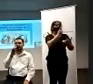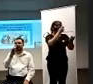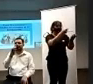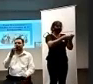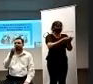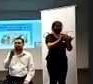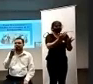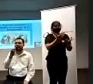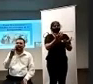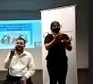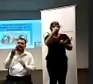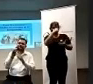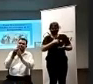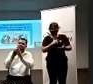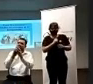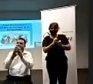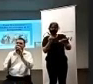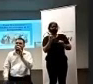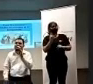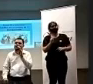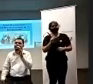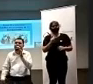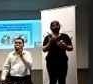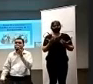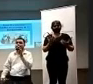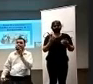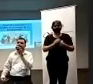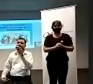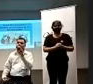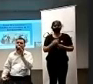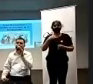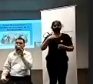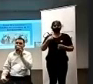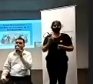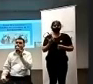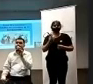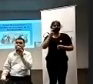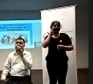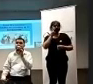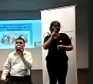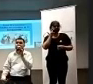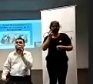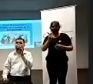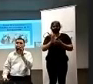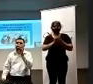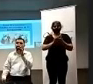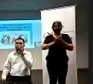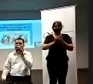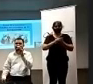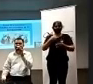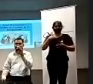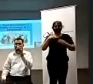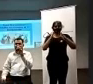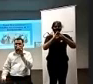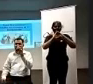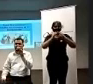mirar la la franja que se pone para respetar los documentos. Si yo no puedo tocar lo que